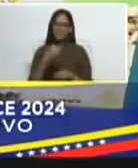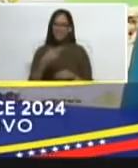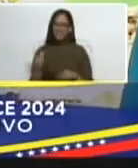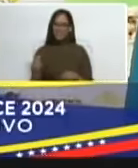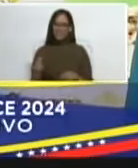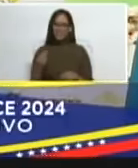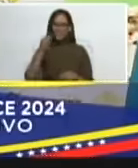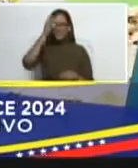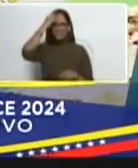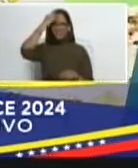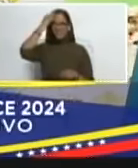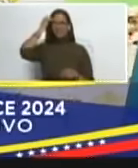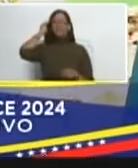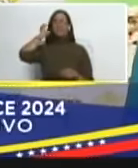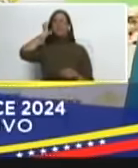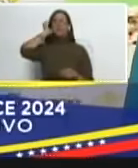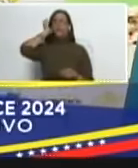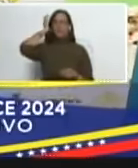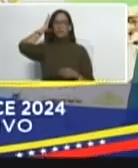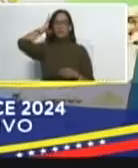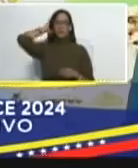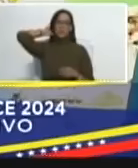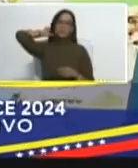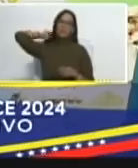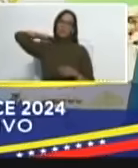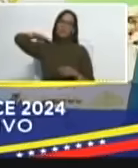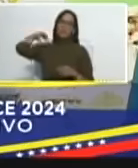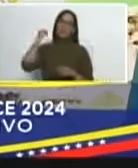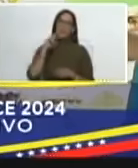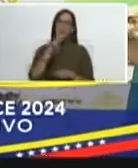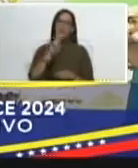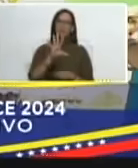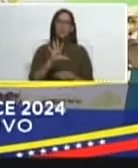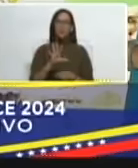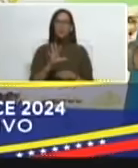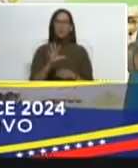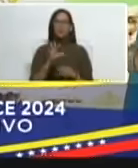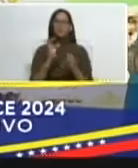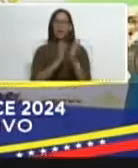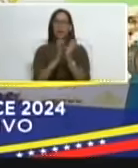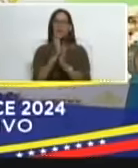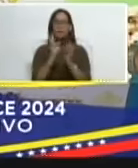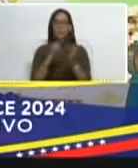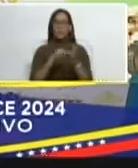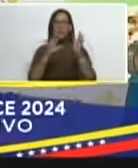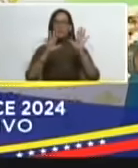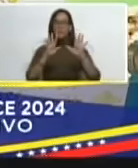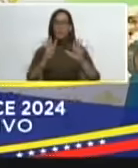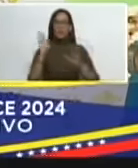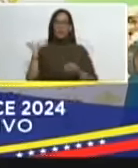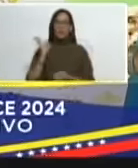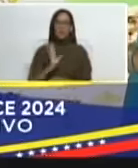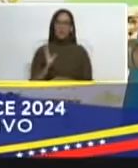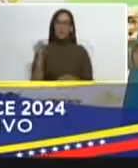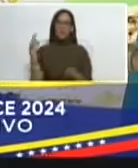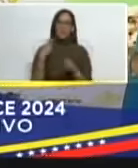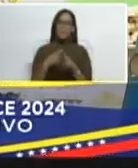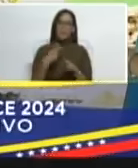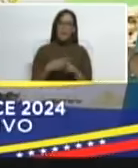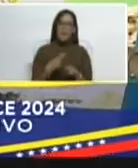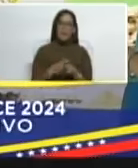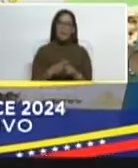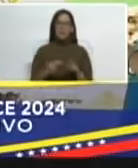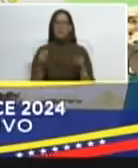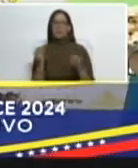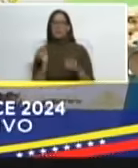Contexto. El 25 de abril 2019, venimos de amenaza, que nos